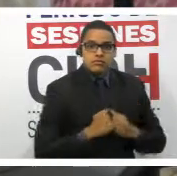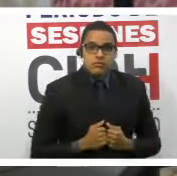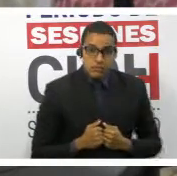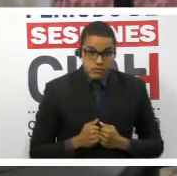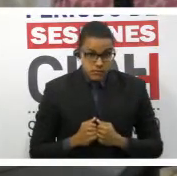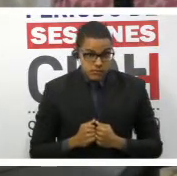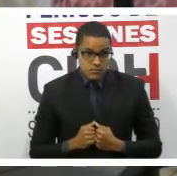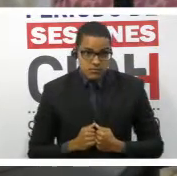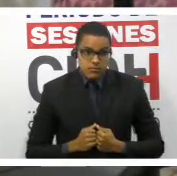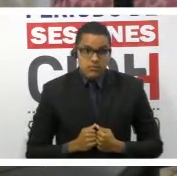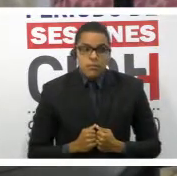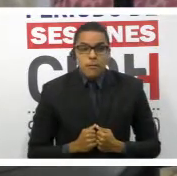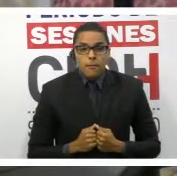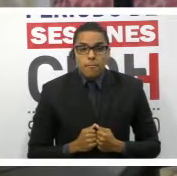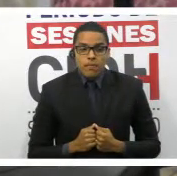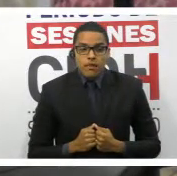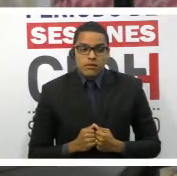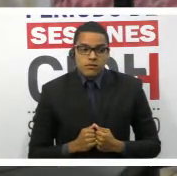también